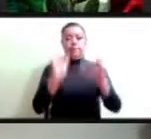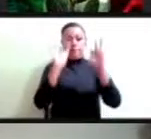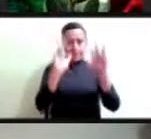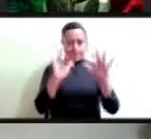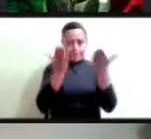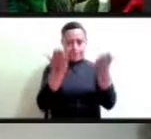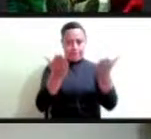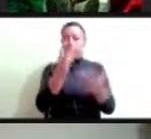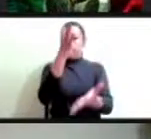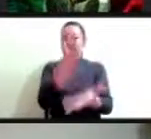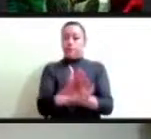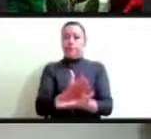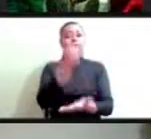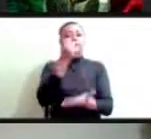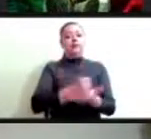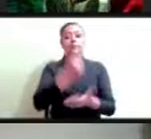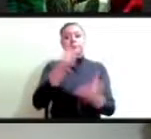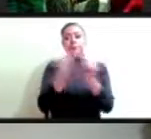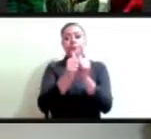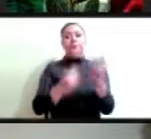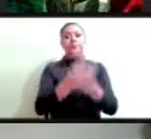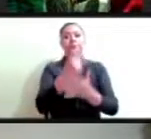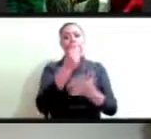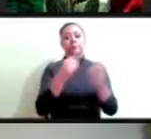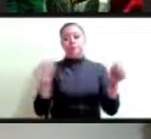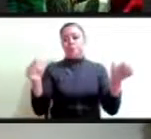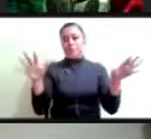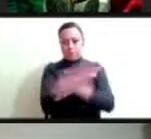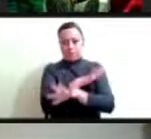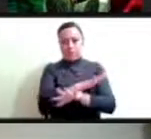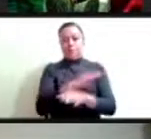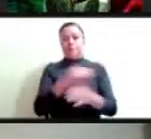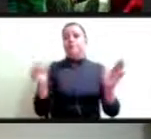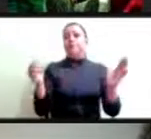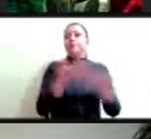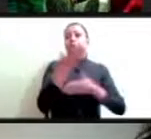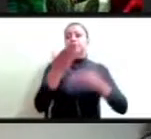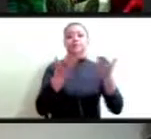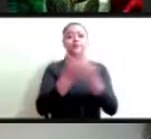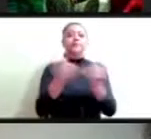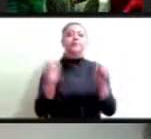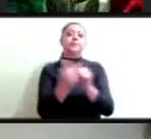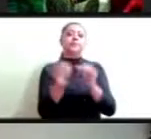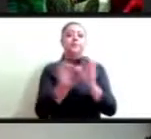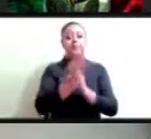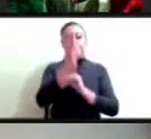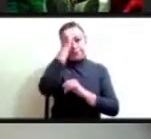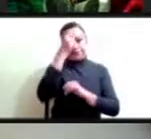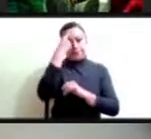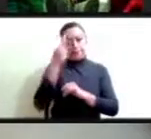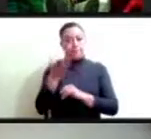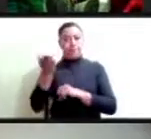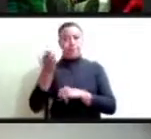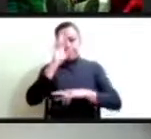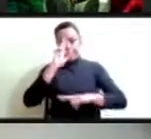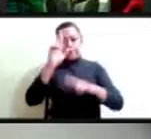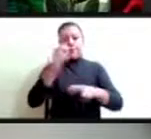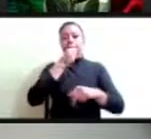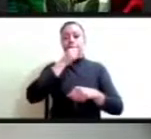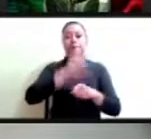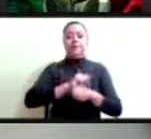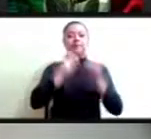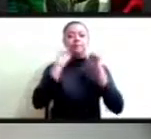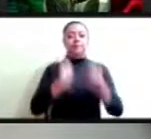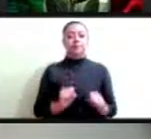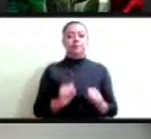con modificaciones la proposición con punto de acuerdo por la cual se solicita respetuosamente a la Secretaría de Seguridad